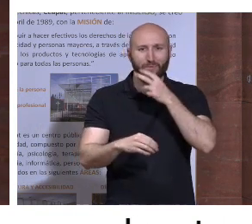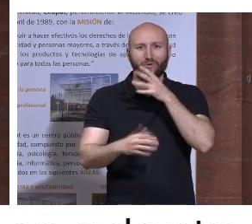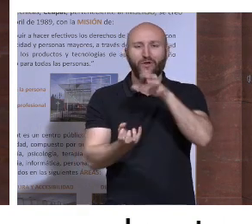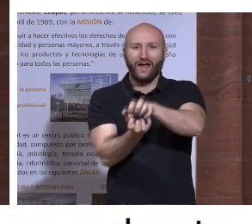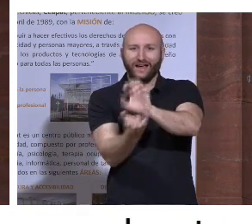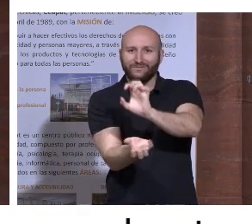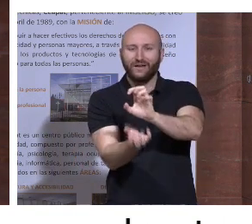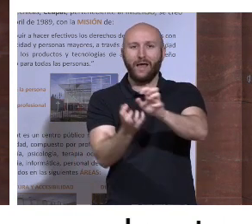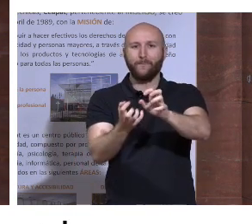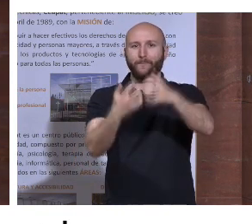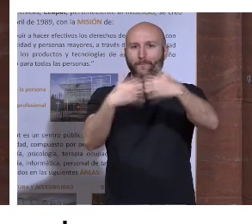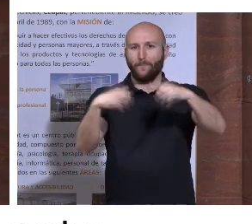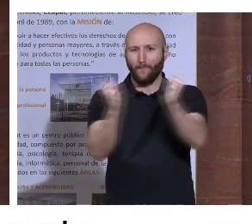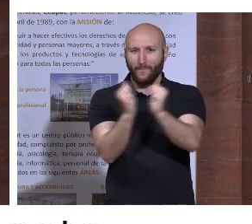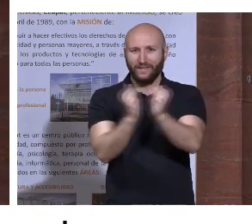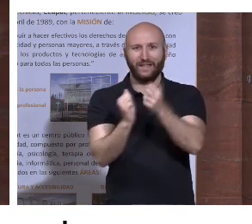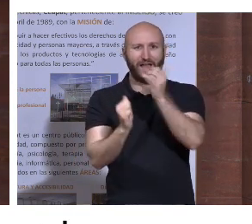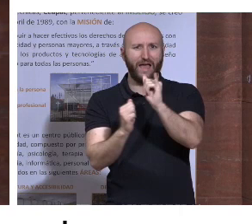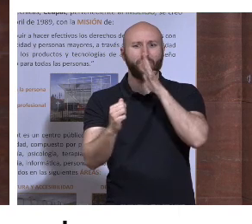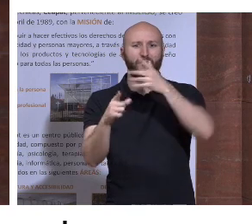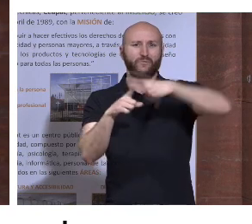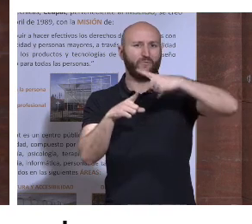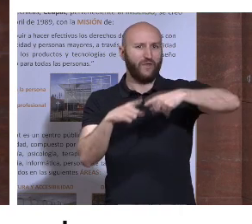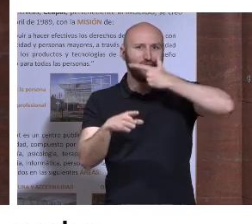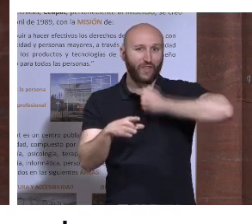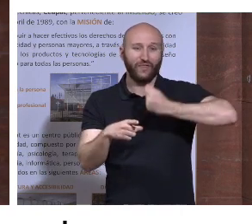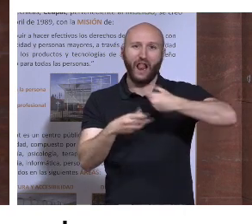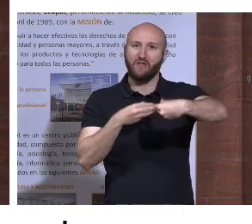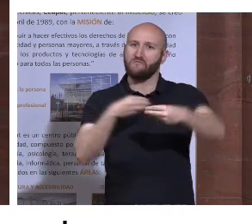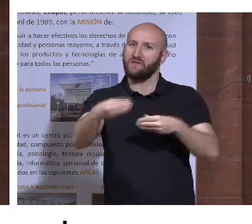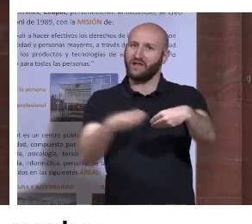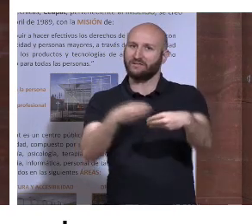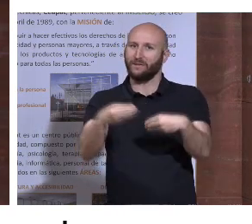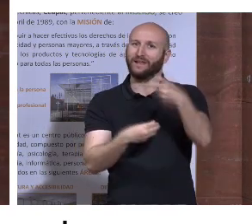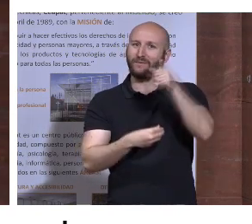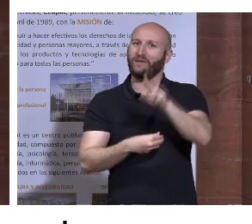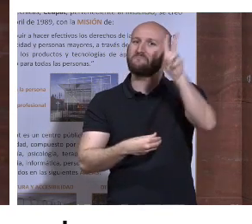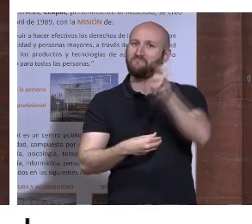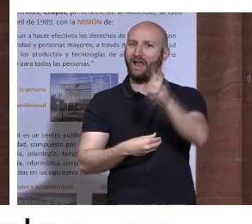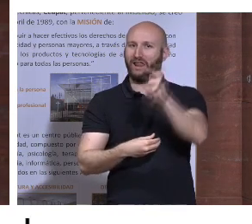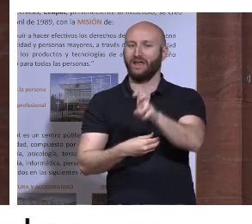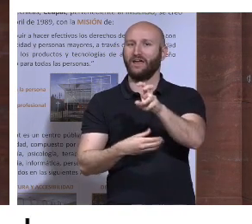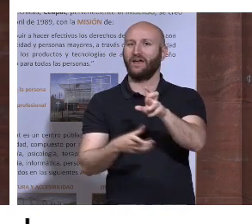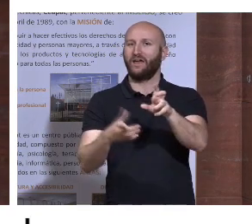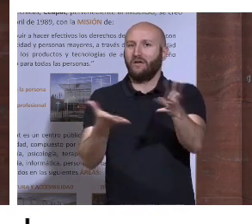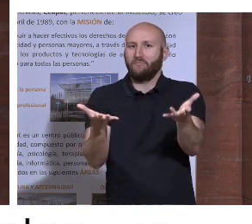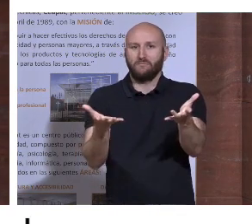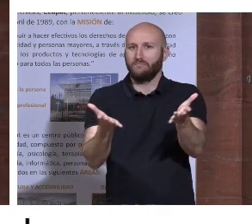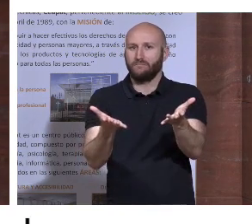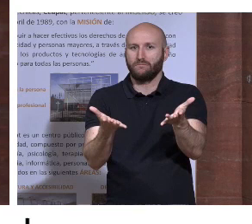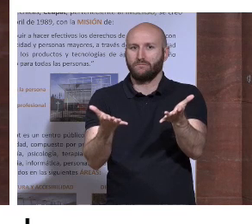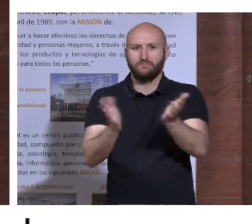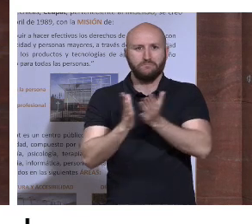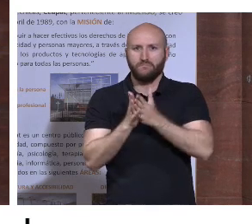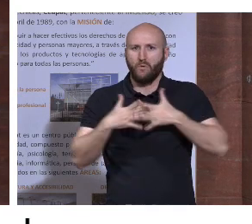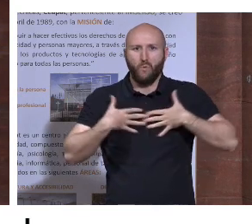y unas piezas muy simples, es flexible y te sirve para poner cualquier